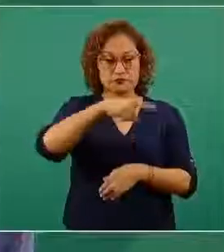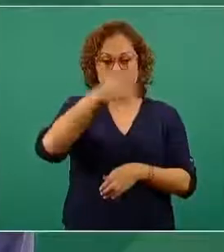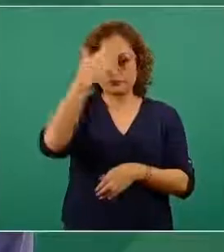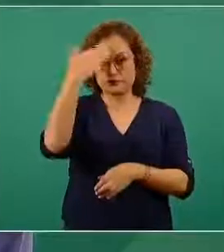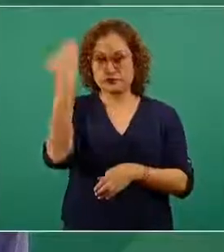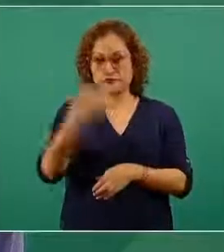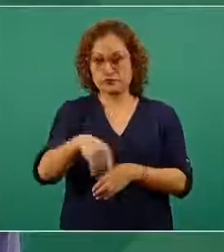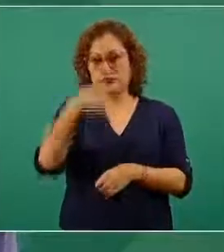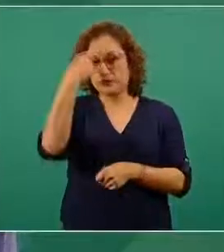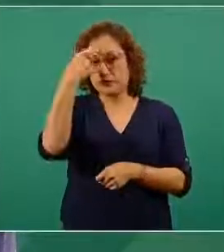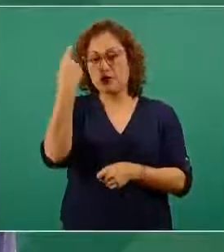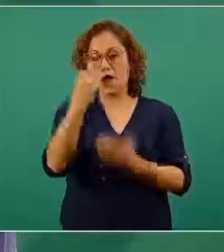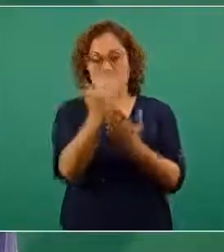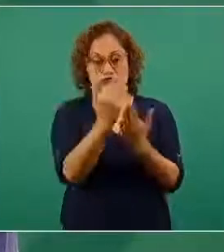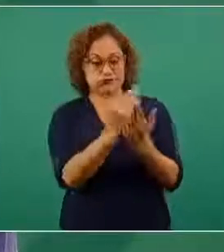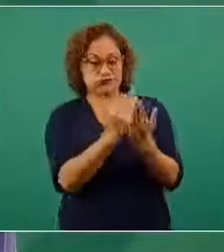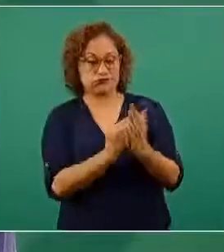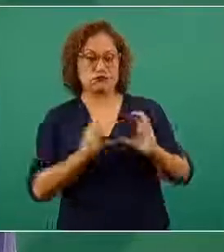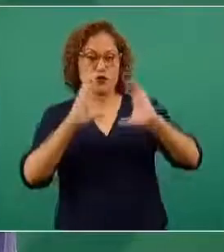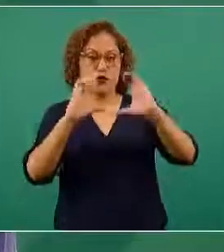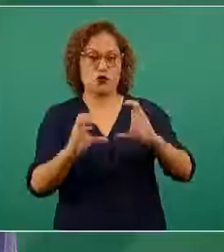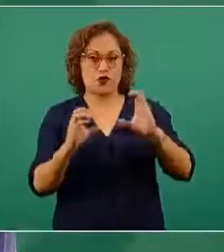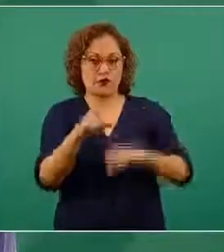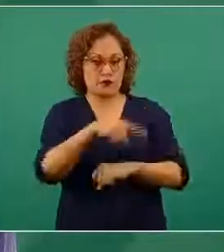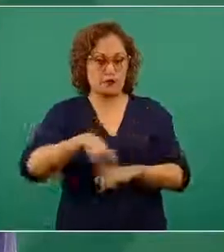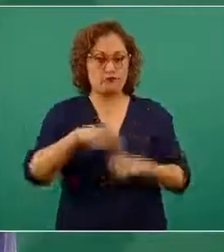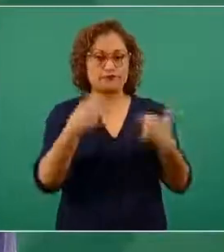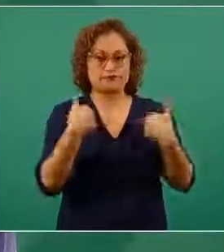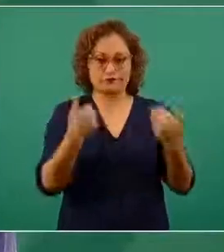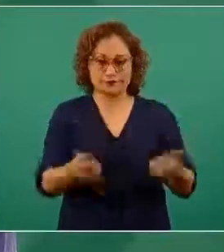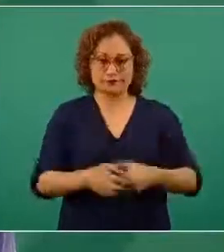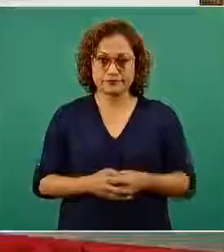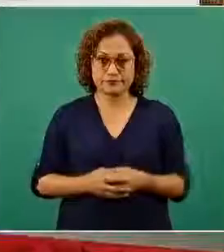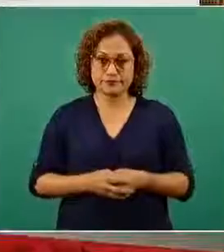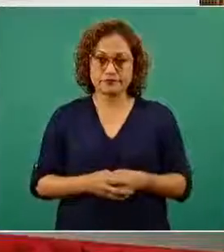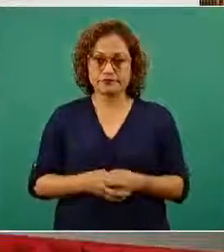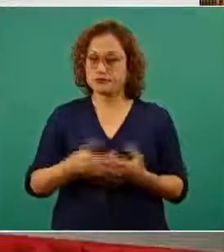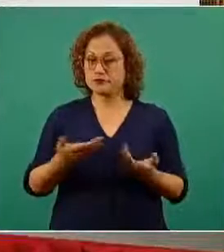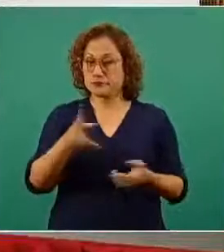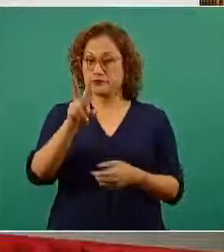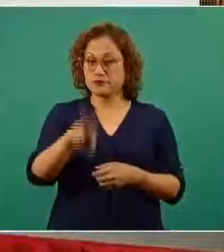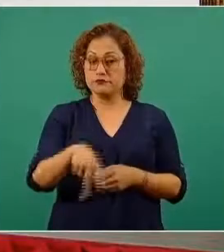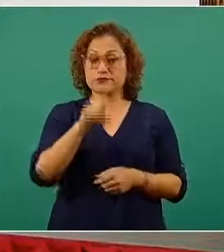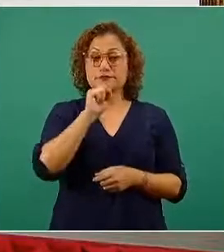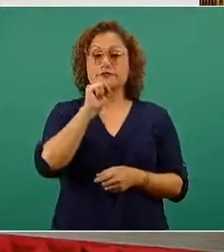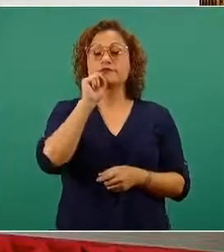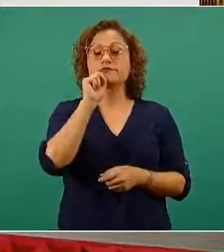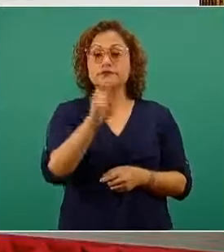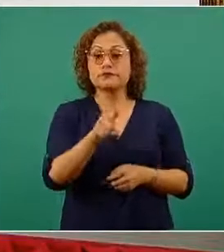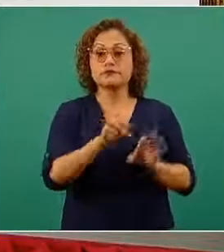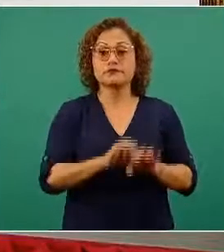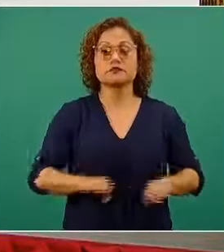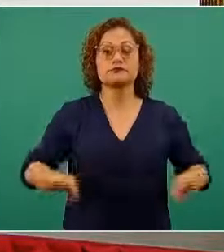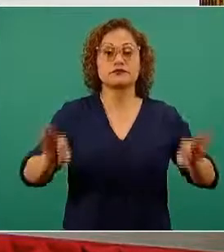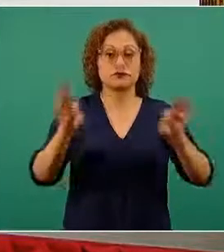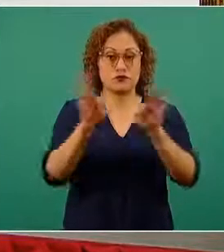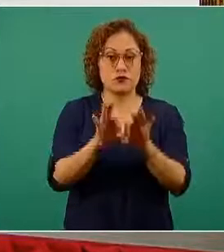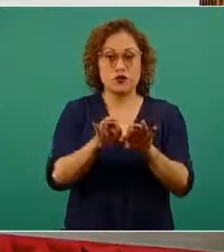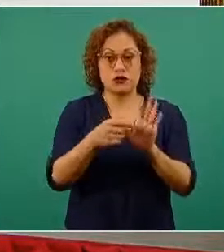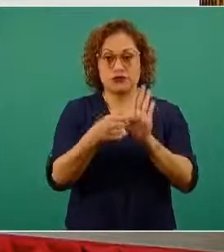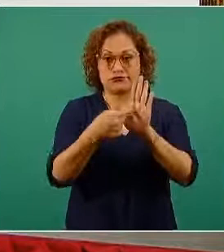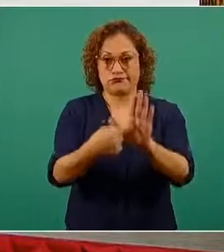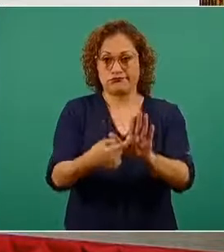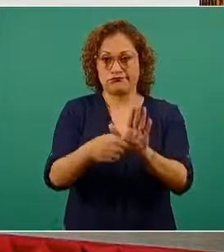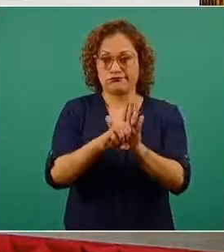el cumplimiento de ciertas medidas de protección sanitaria. Es notorio también, y es creo que un ejemplo